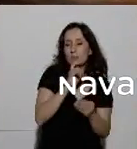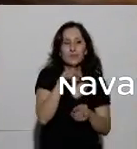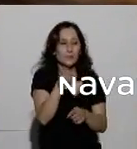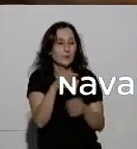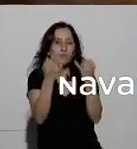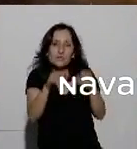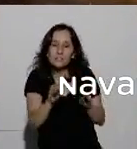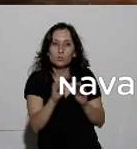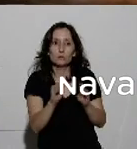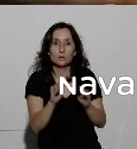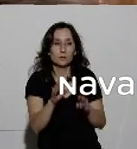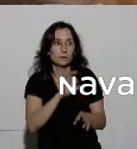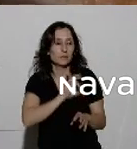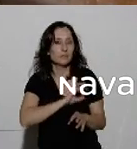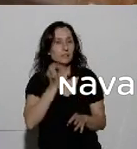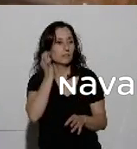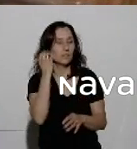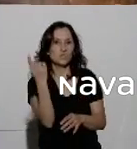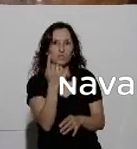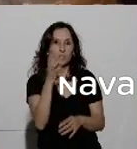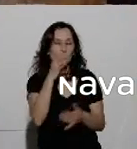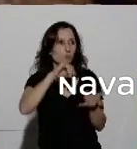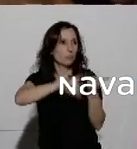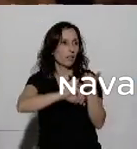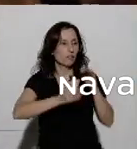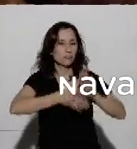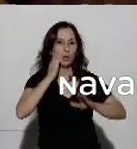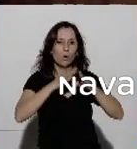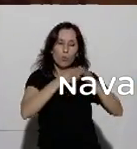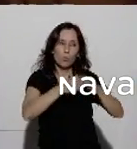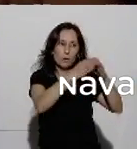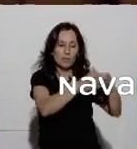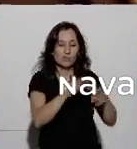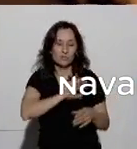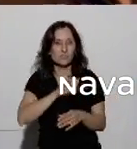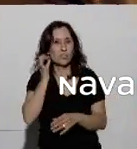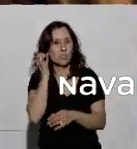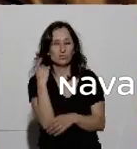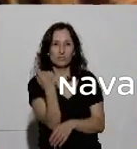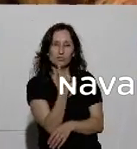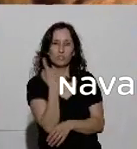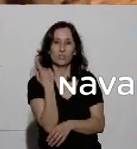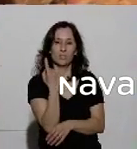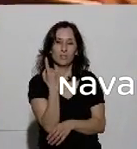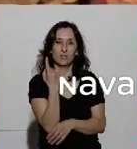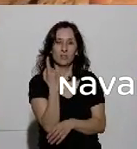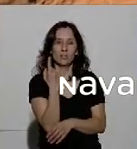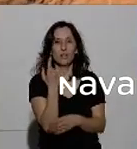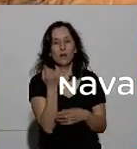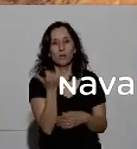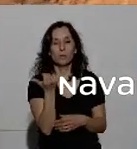¿no? Las mujeres que estaban un poco solas, porque los maridos iban en barco y estaban solas, y además estaban un poco